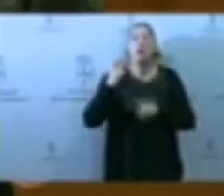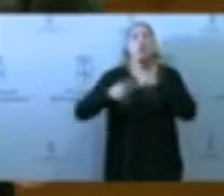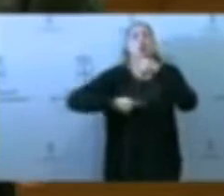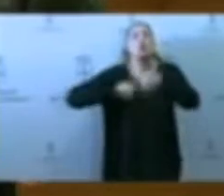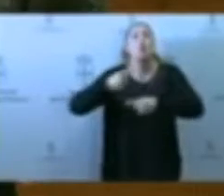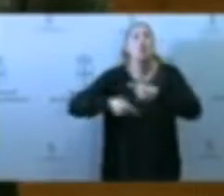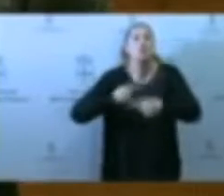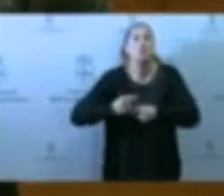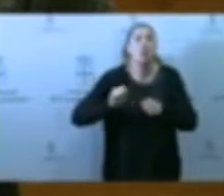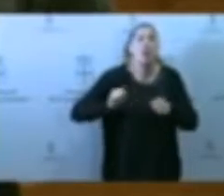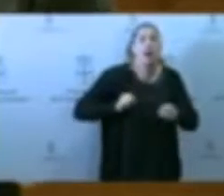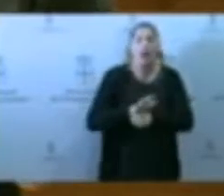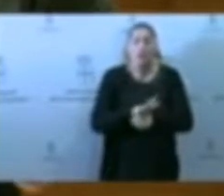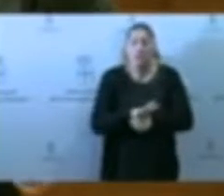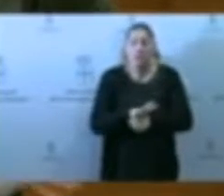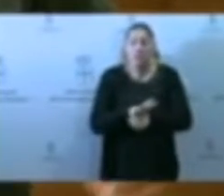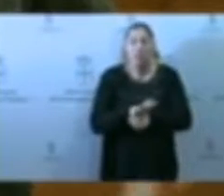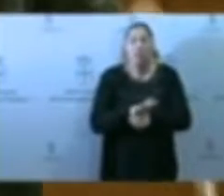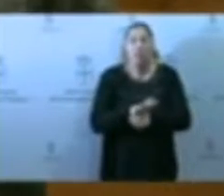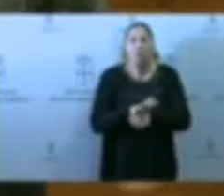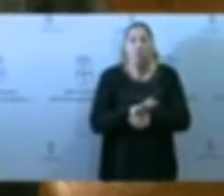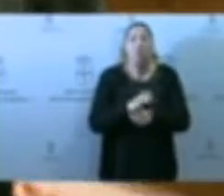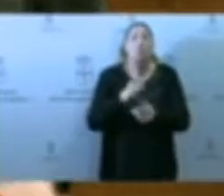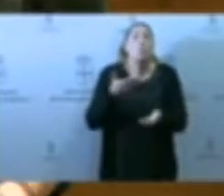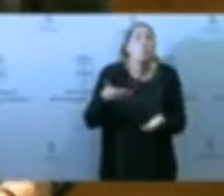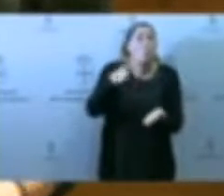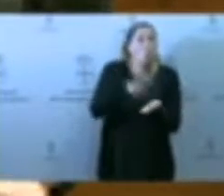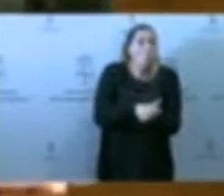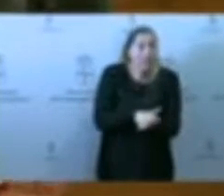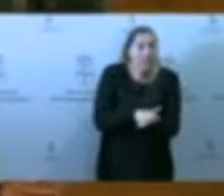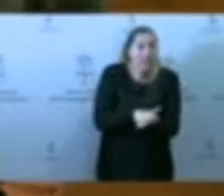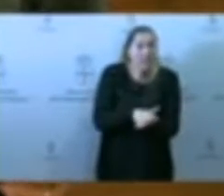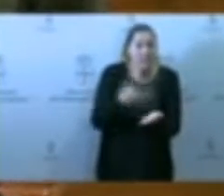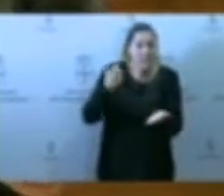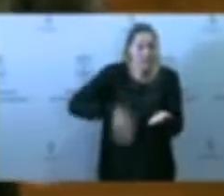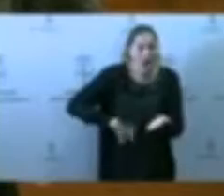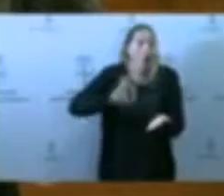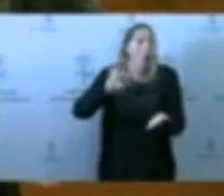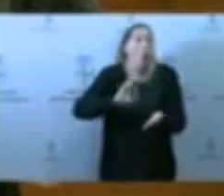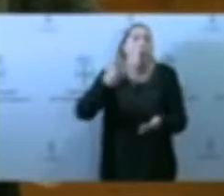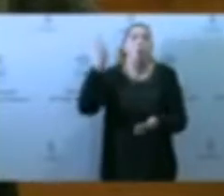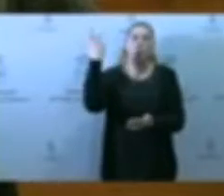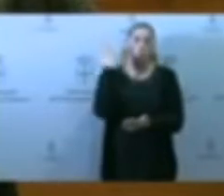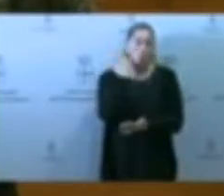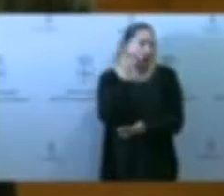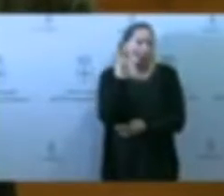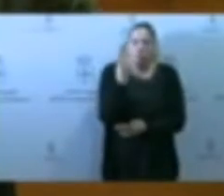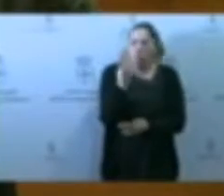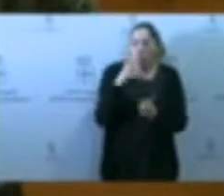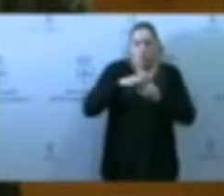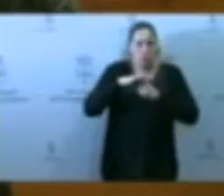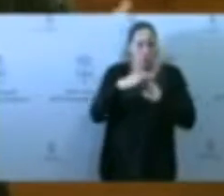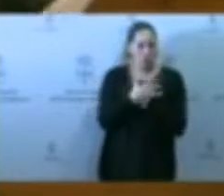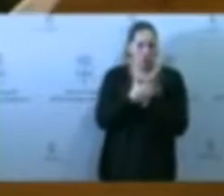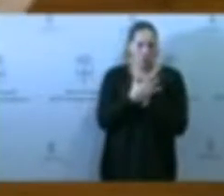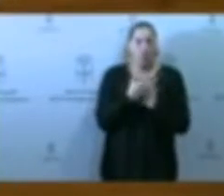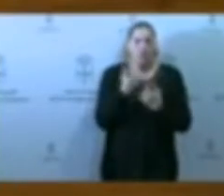en el ámbito de mortis causa como en el ámbito intervivos, que nos volvemos a encontrar con un tipo